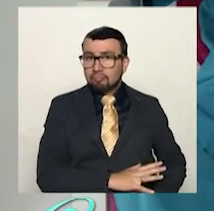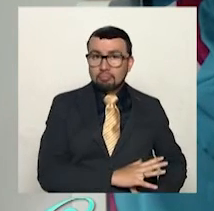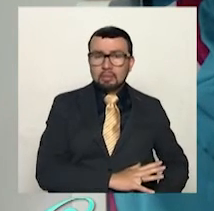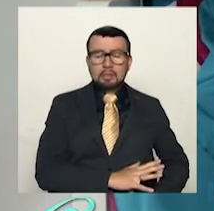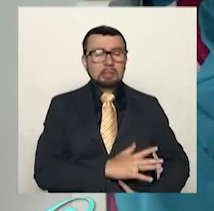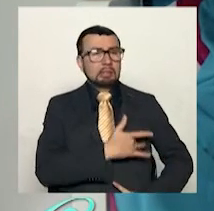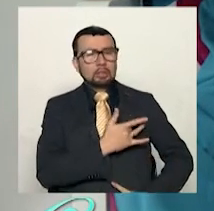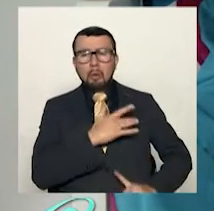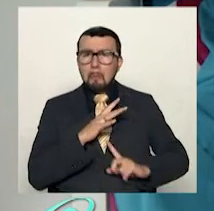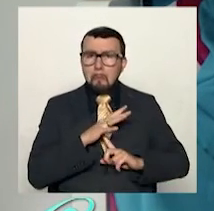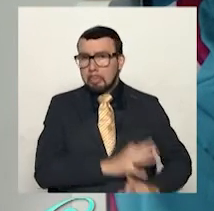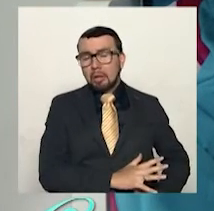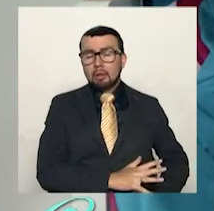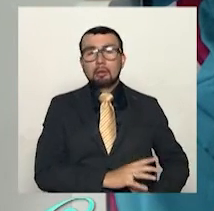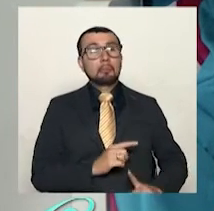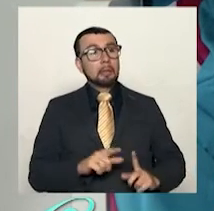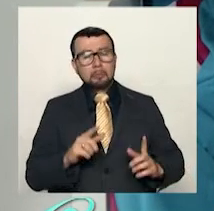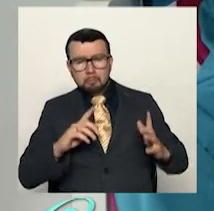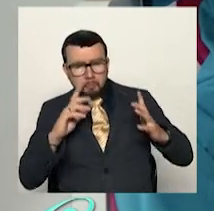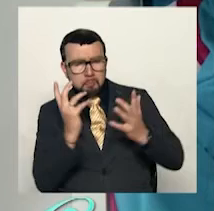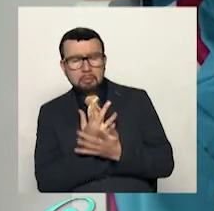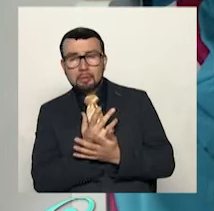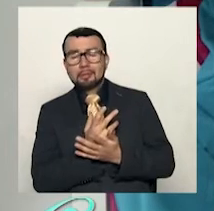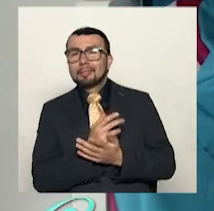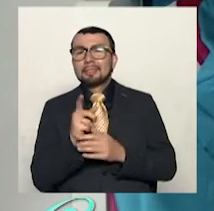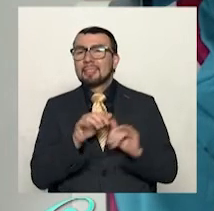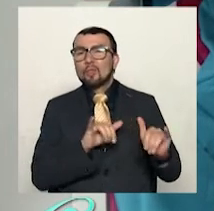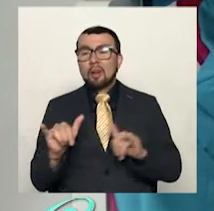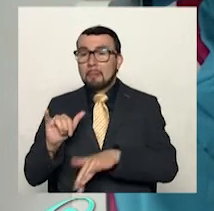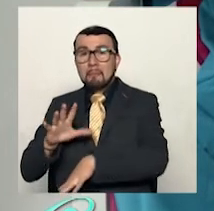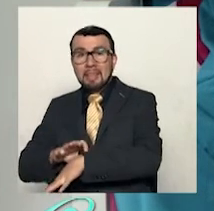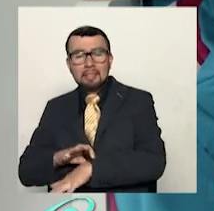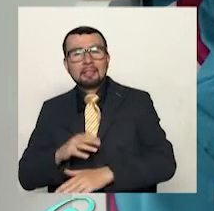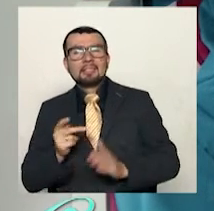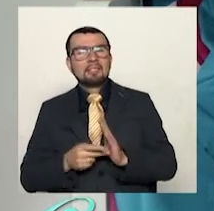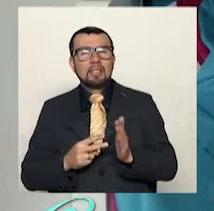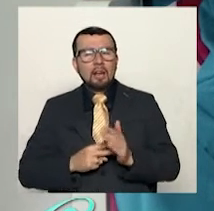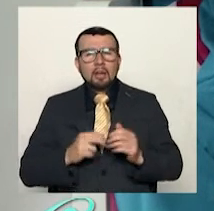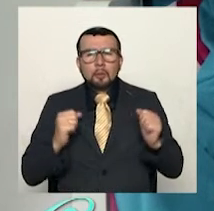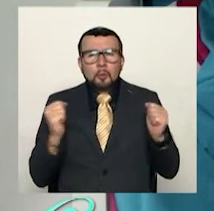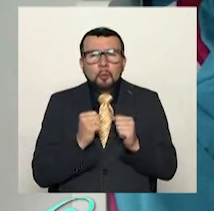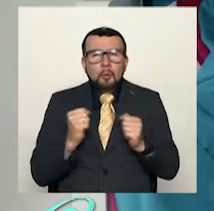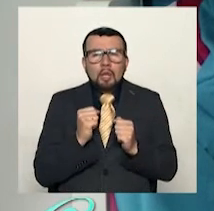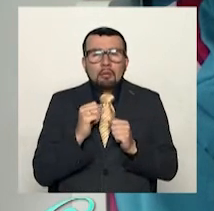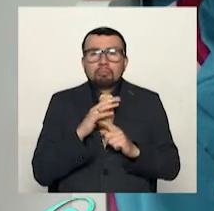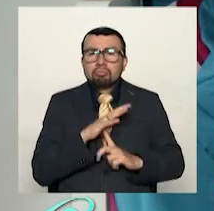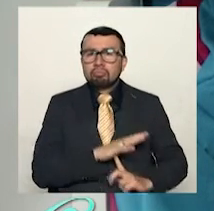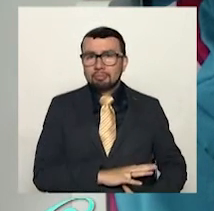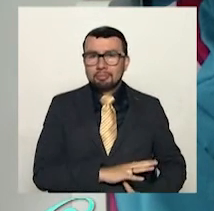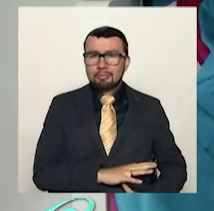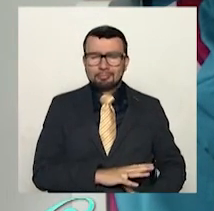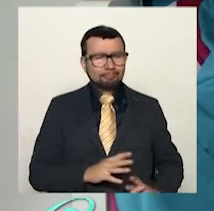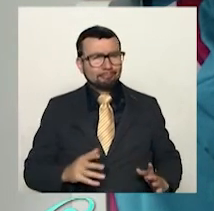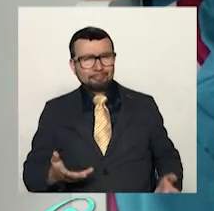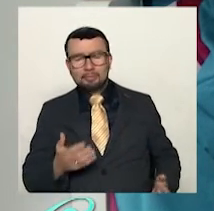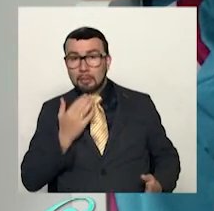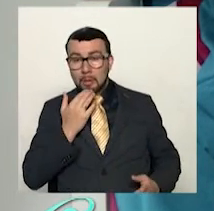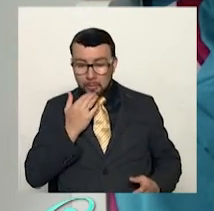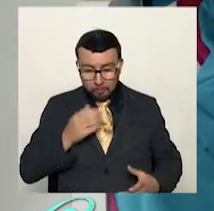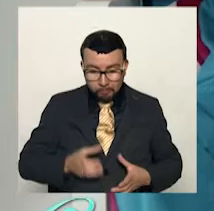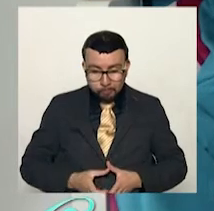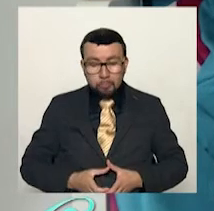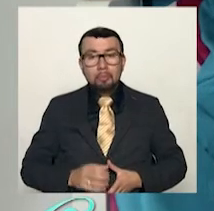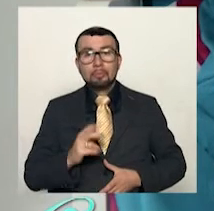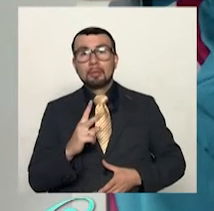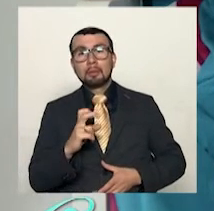paciente. Eso es lo que llamamos en medicina enfriar los procesos. Entonces, por ejemplo, una vesícula, cuando ya hay un